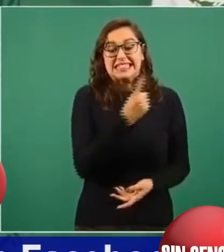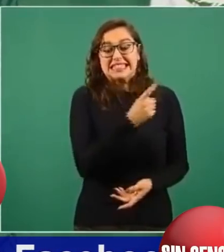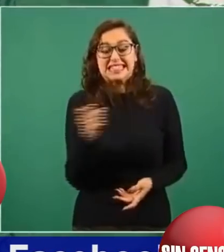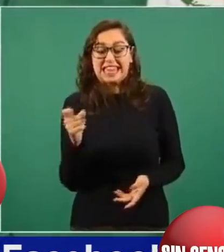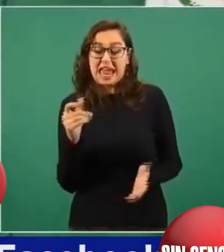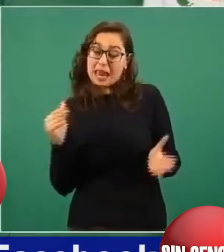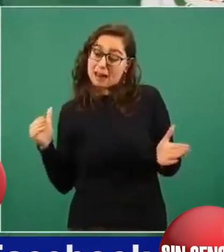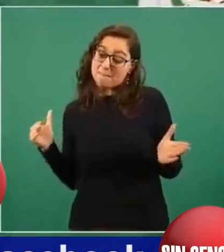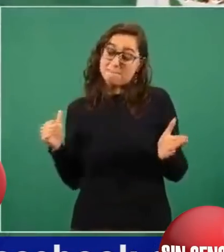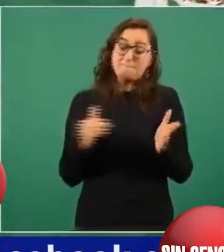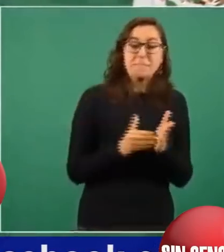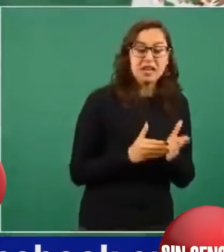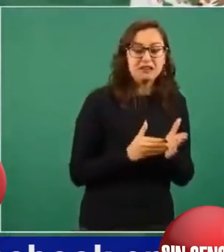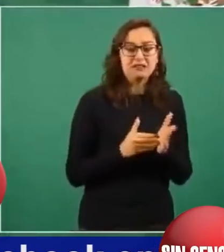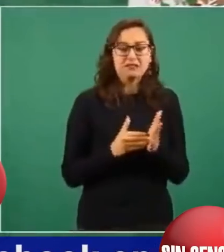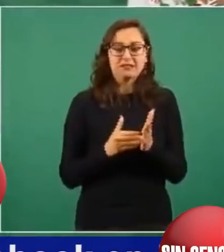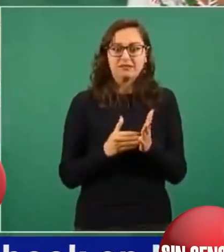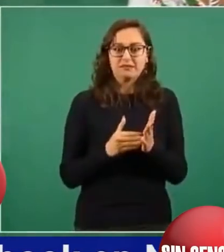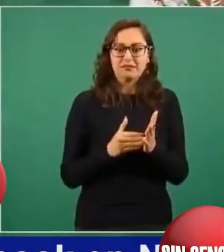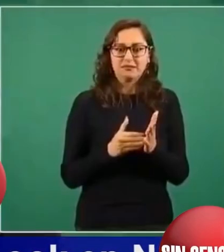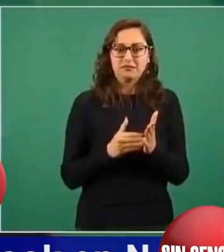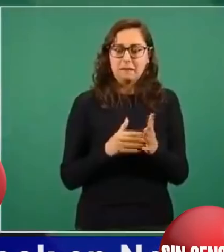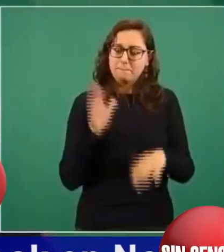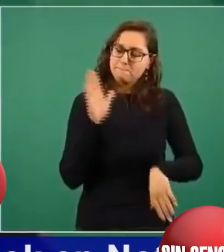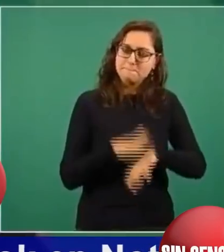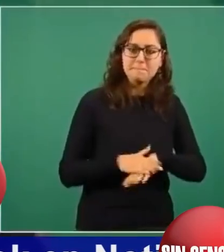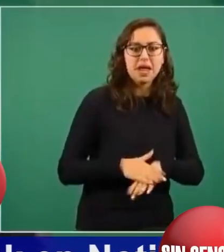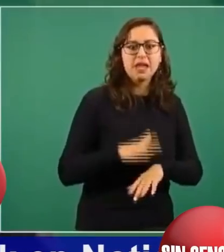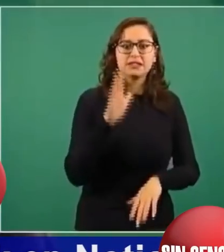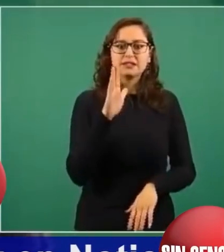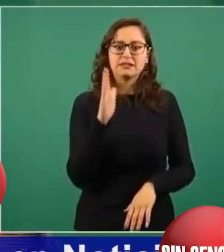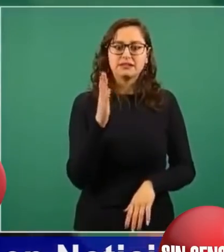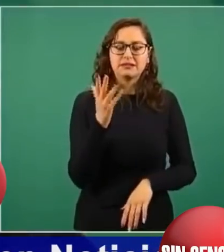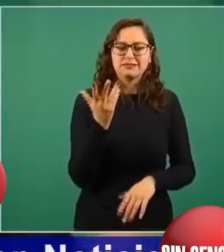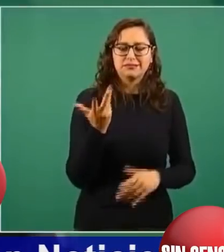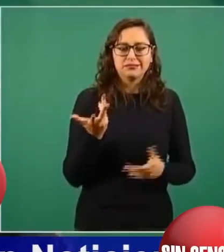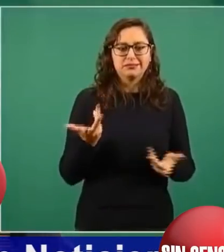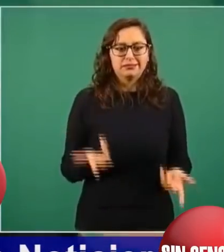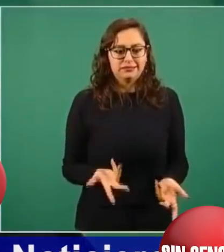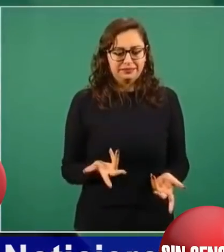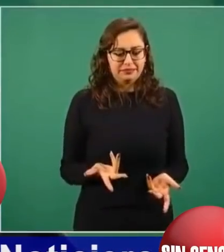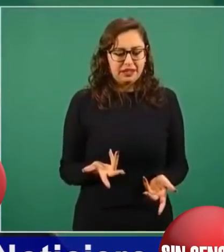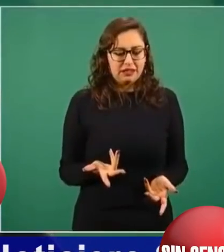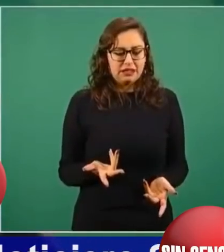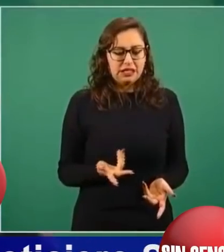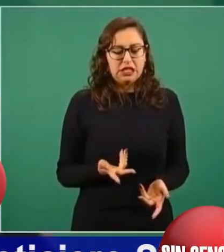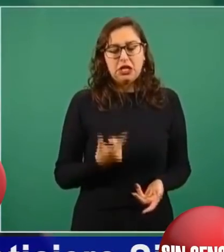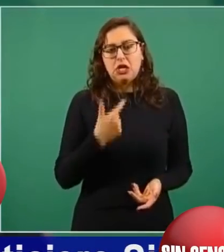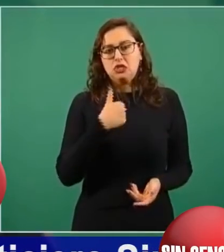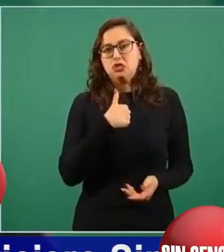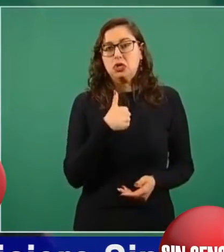Les voy a poner un ejemplo, porque no me gusta hablar